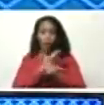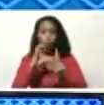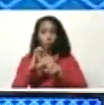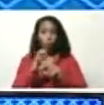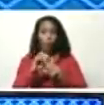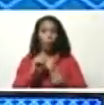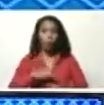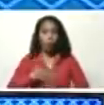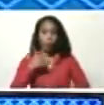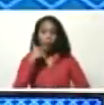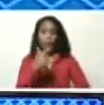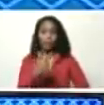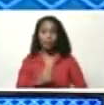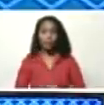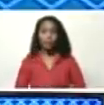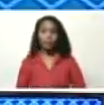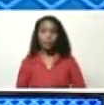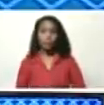podemos decir,